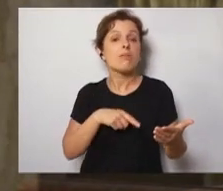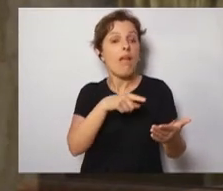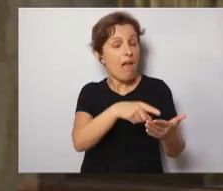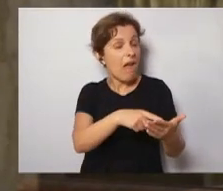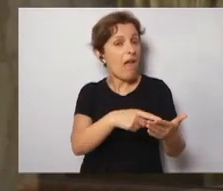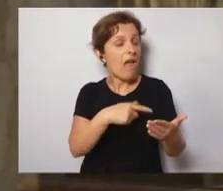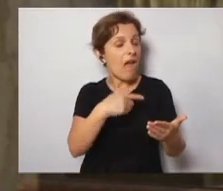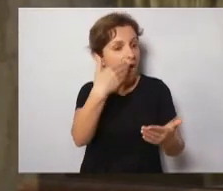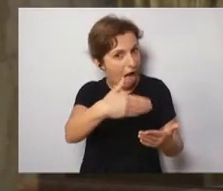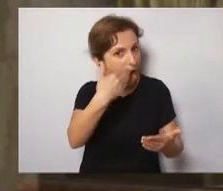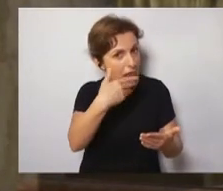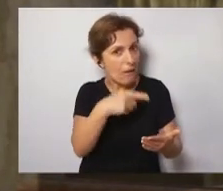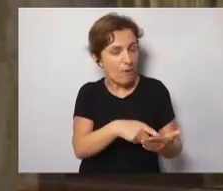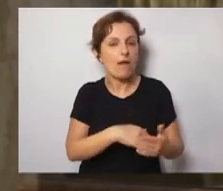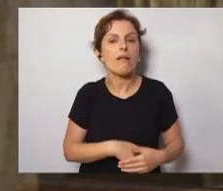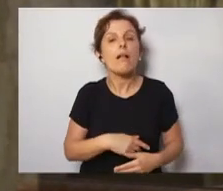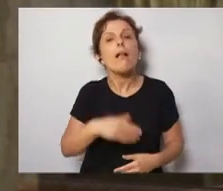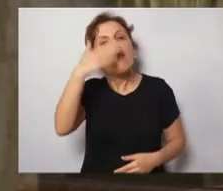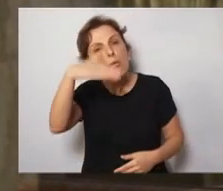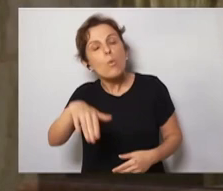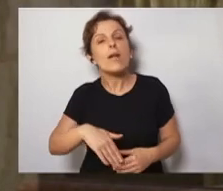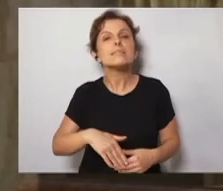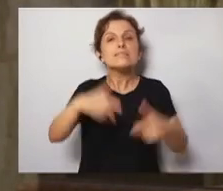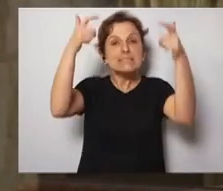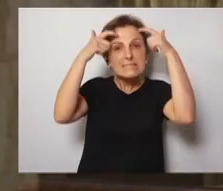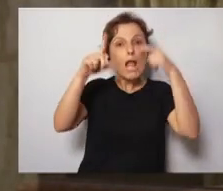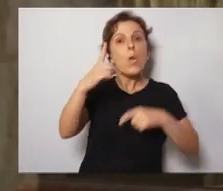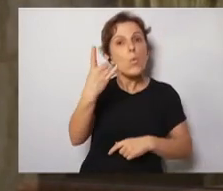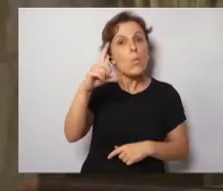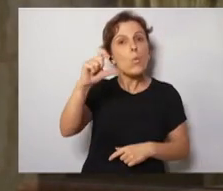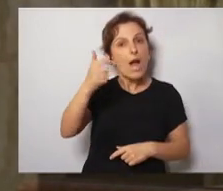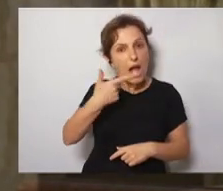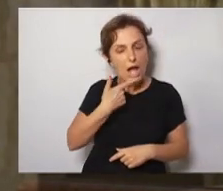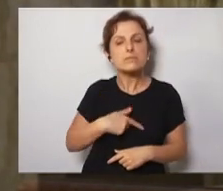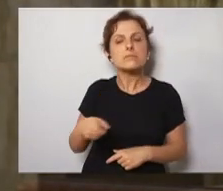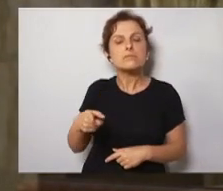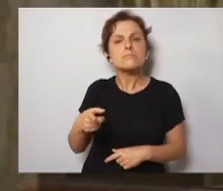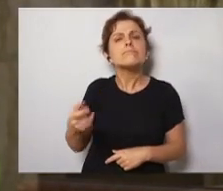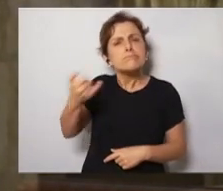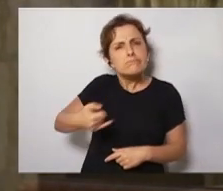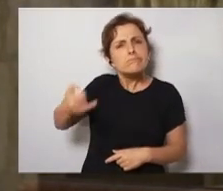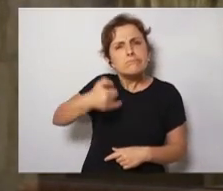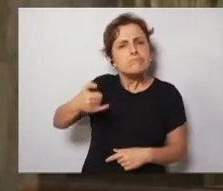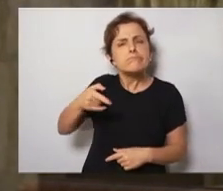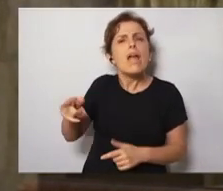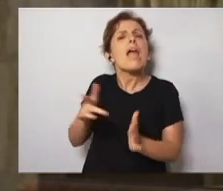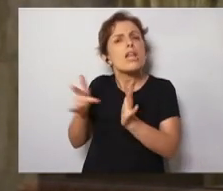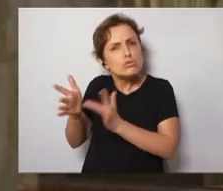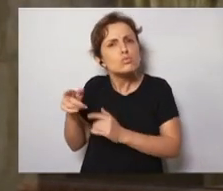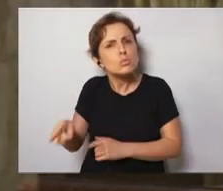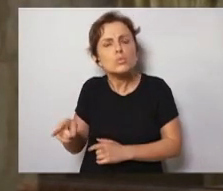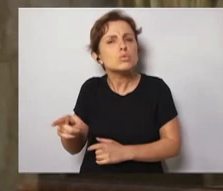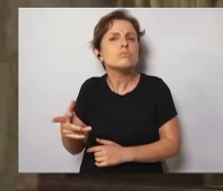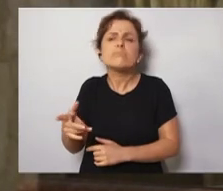vemos como recién en jesús se cumplen los anuncios proféticos y es la iglesia a quien le